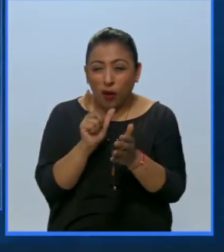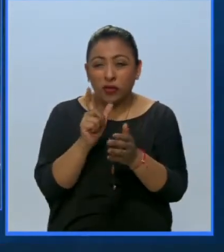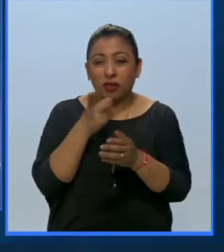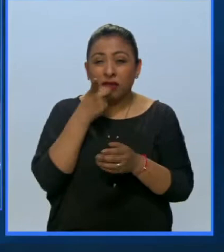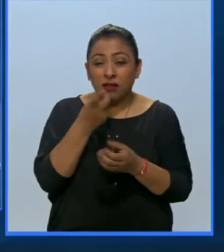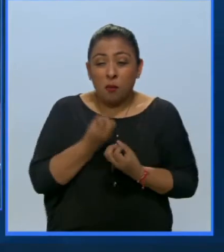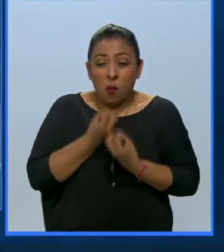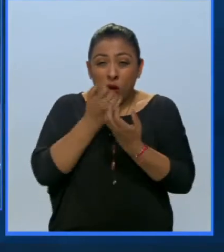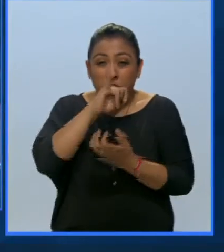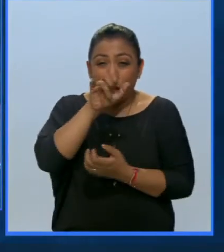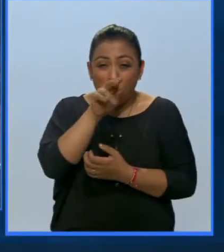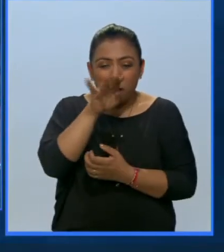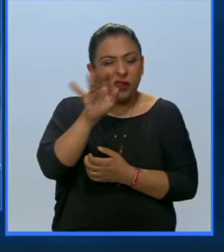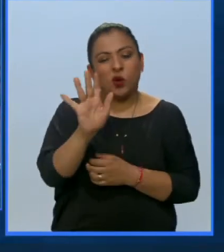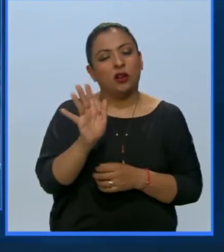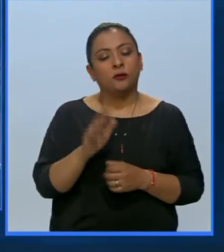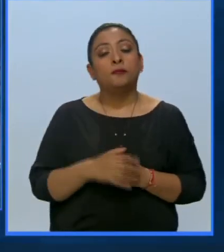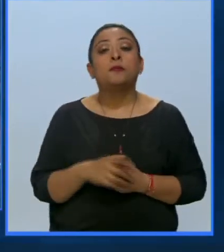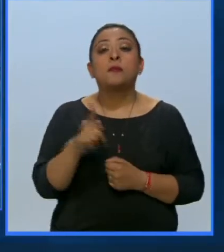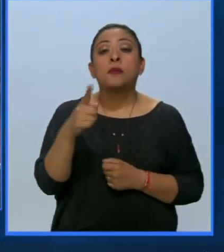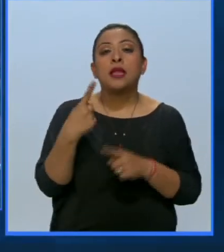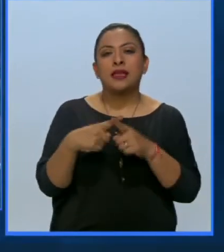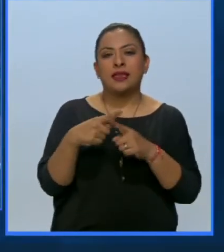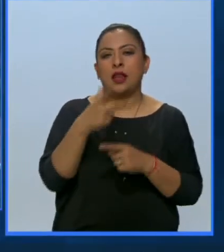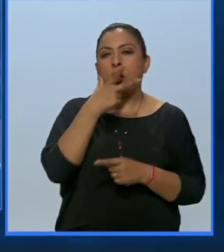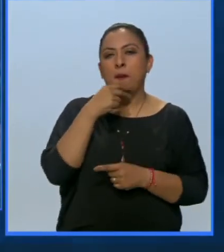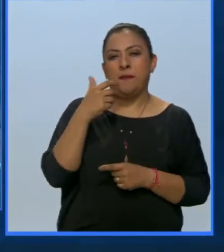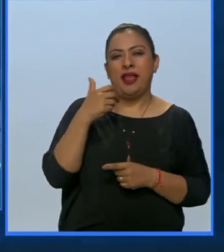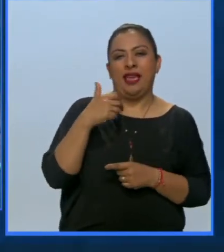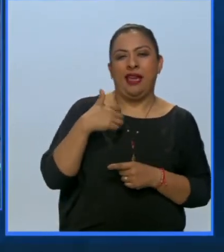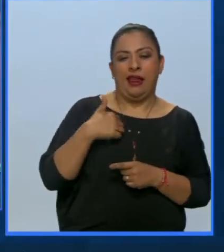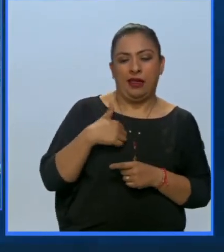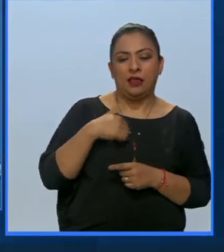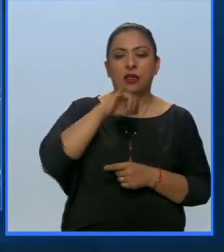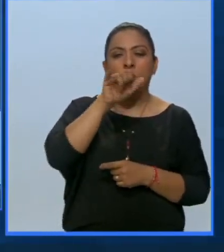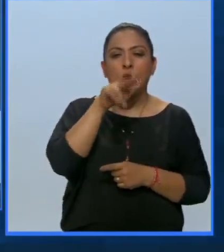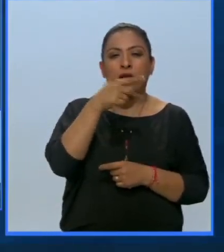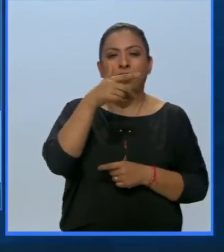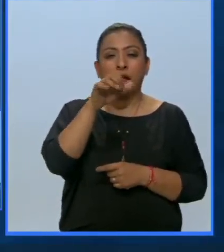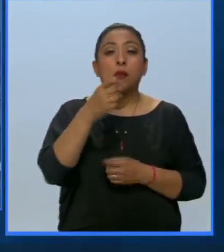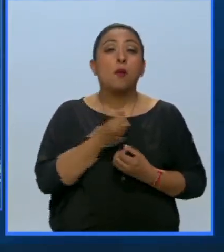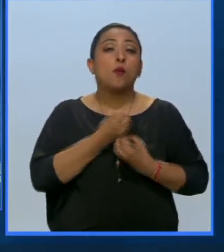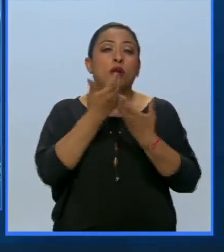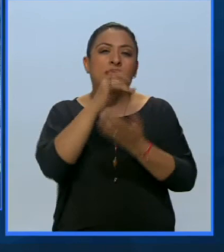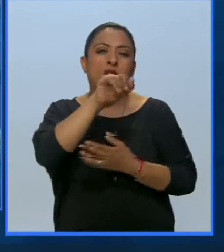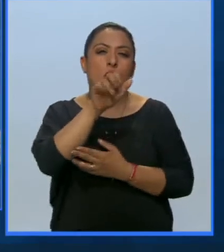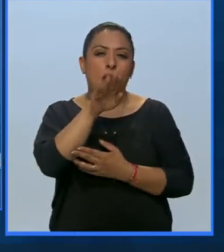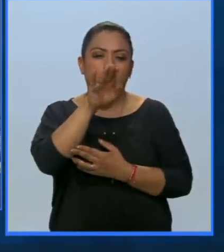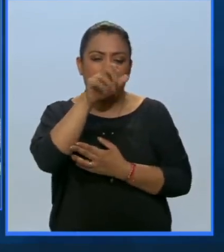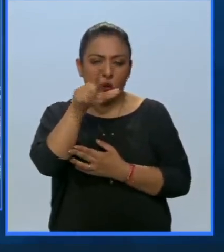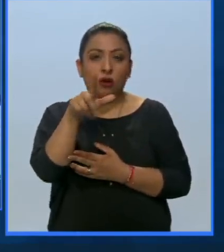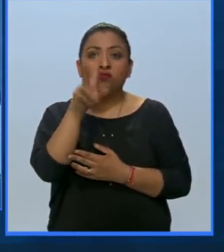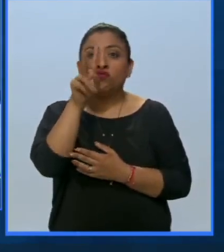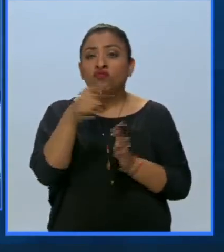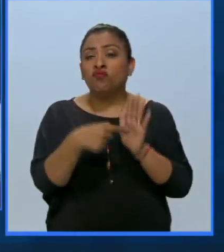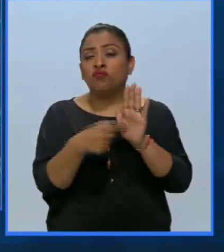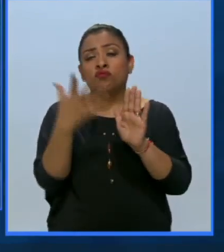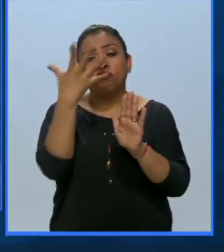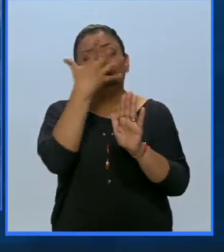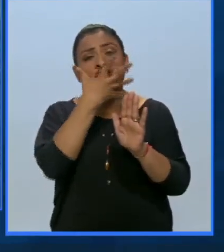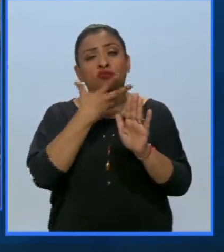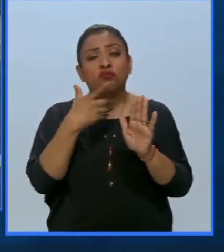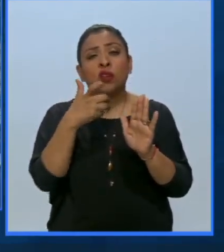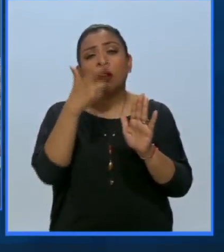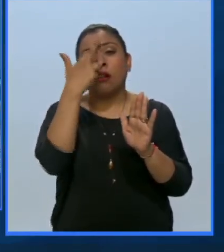Bañuelos. En palabras de su colega argentino Juan Gelman, la poesía de Juan Bañuelos embellece aquello de su entorno que a